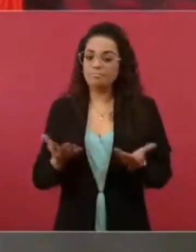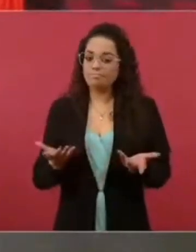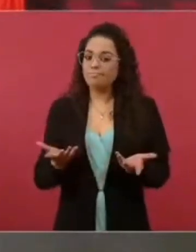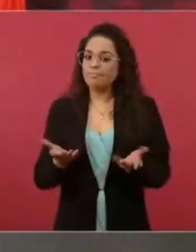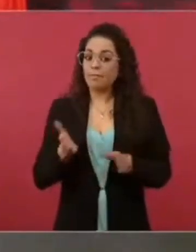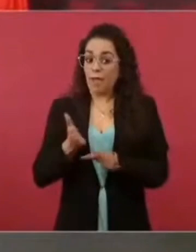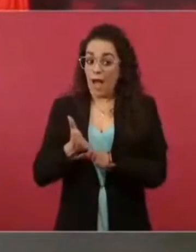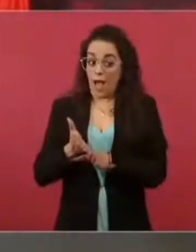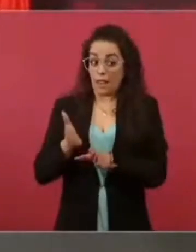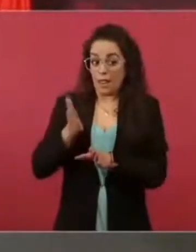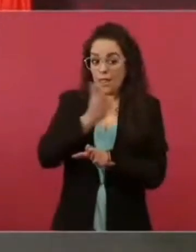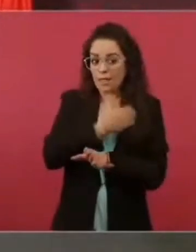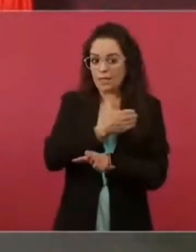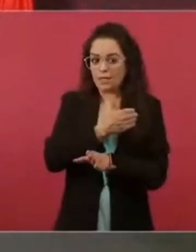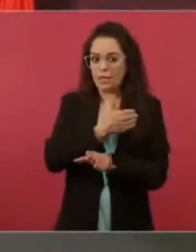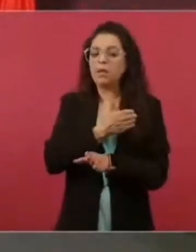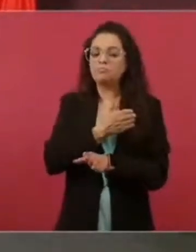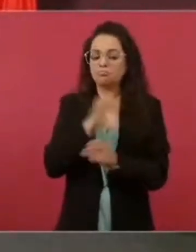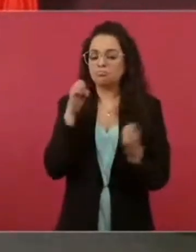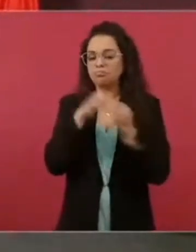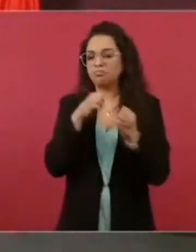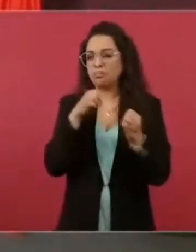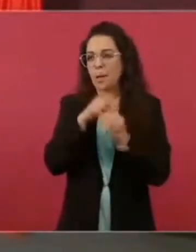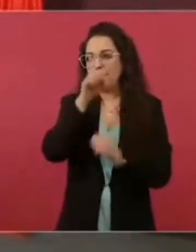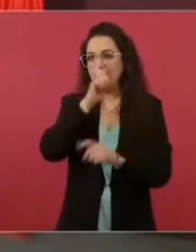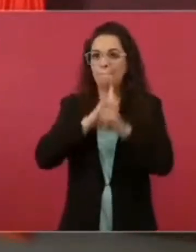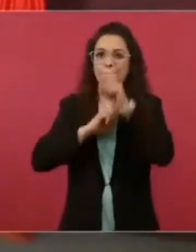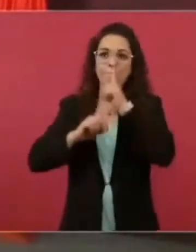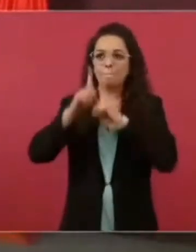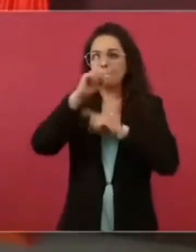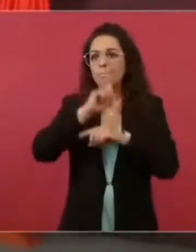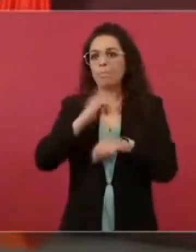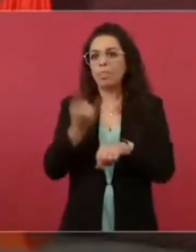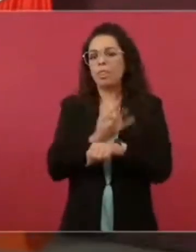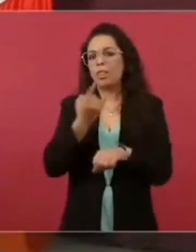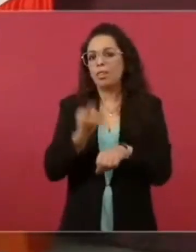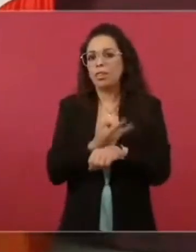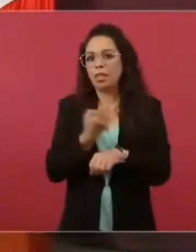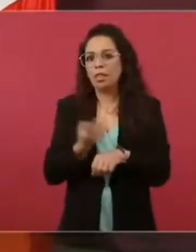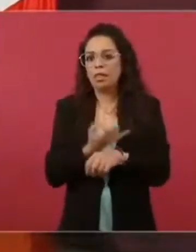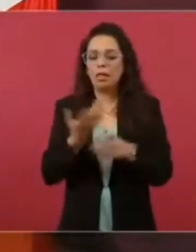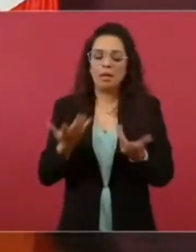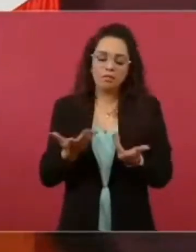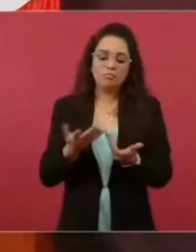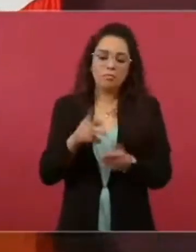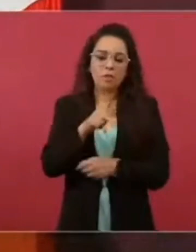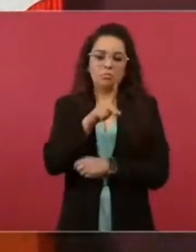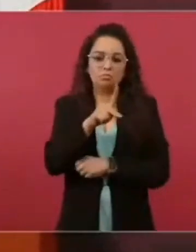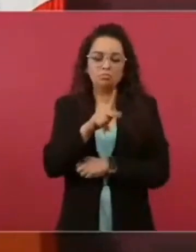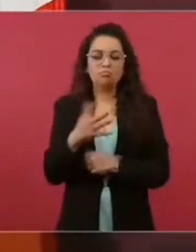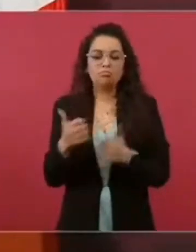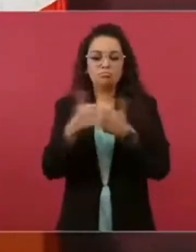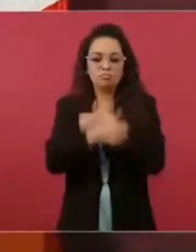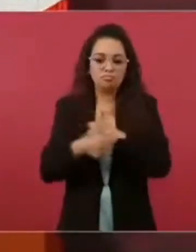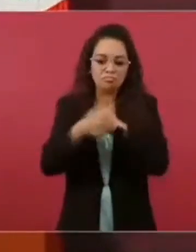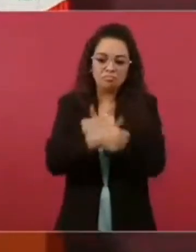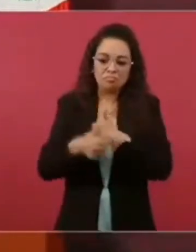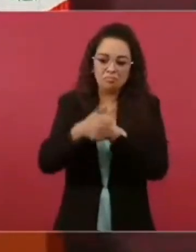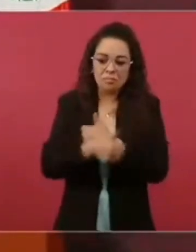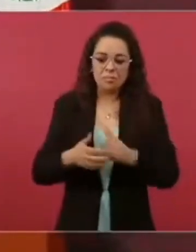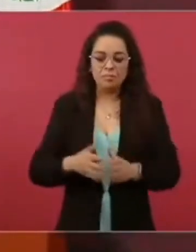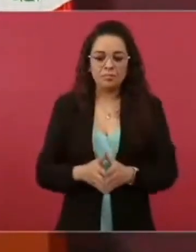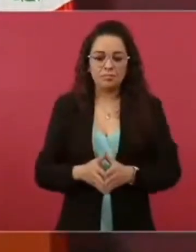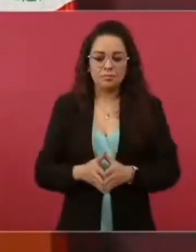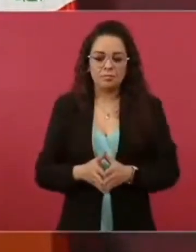podían decirles mentira y ellos veían que iban al mercado, iban al